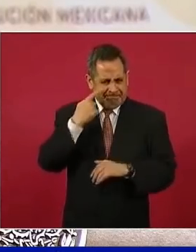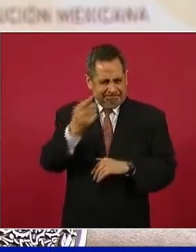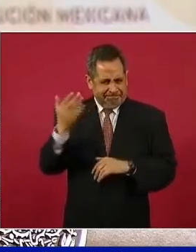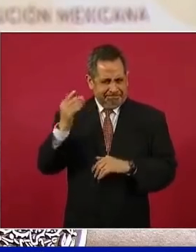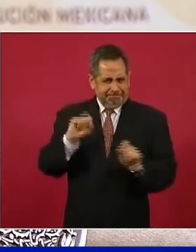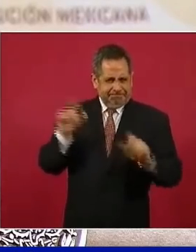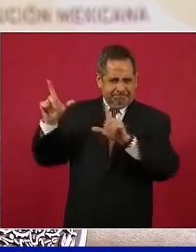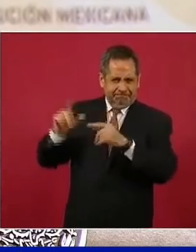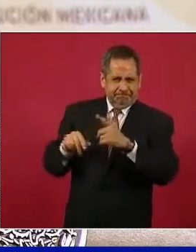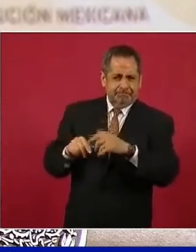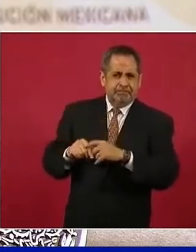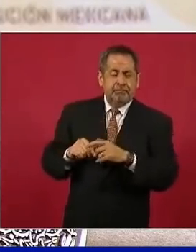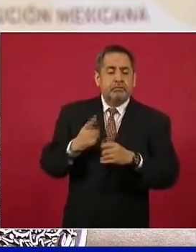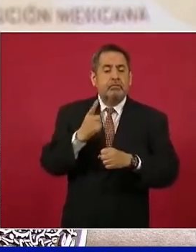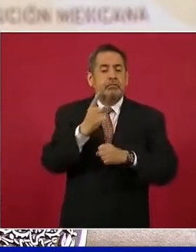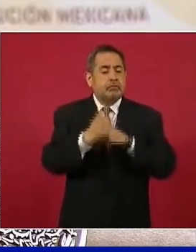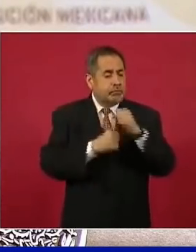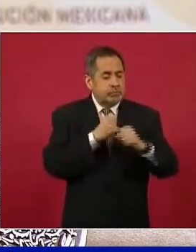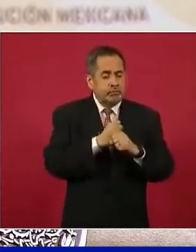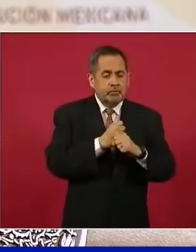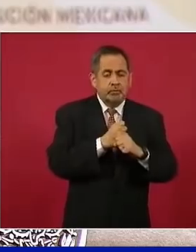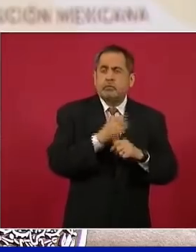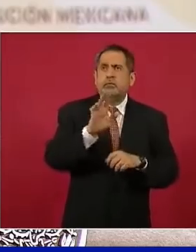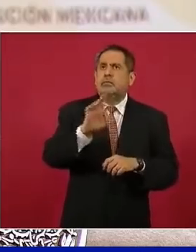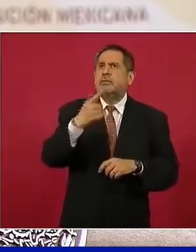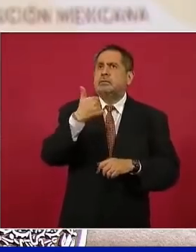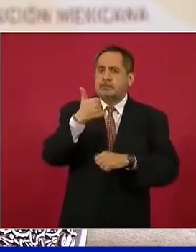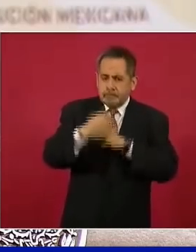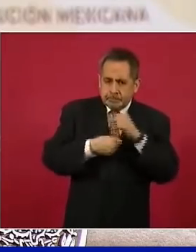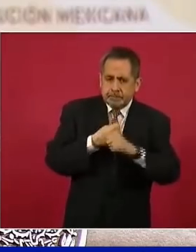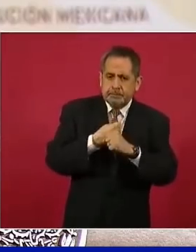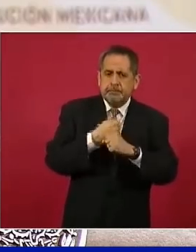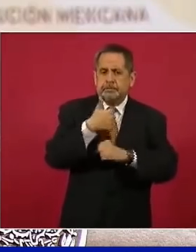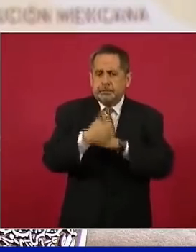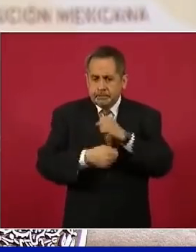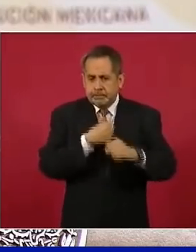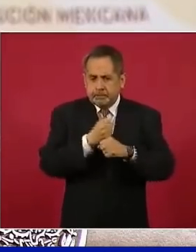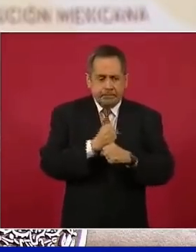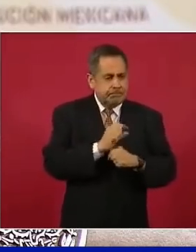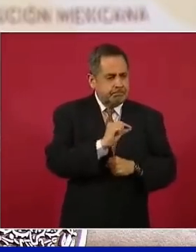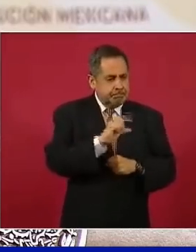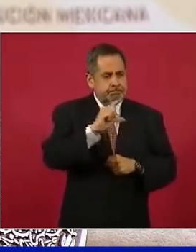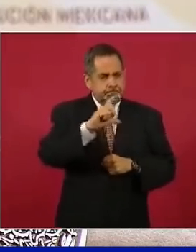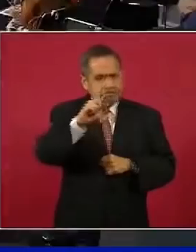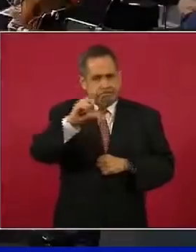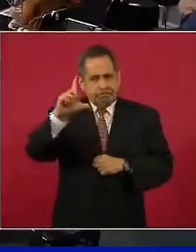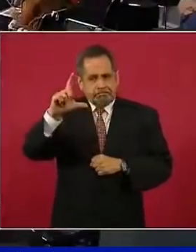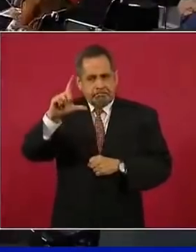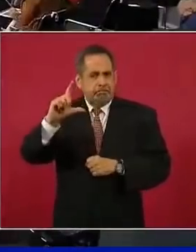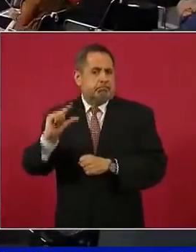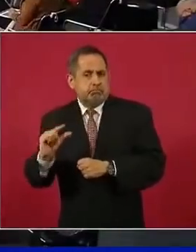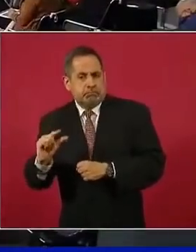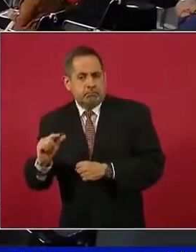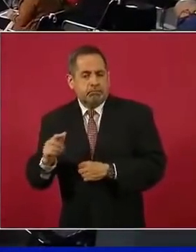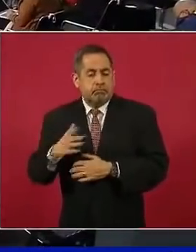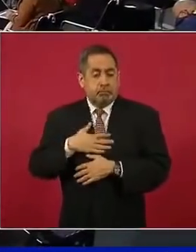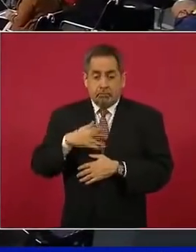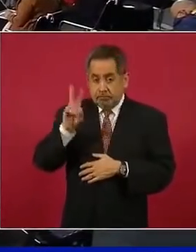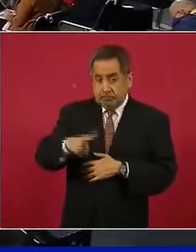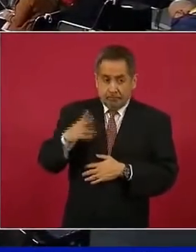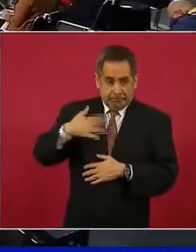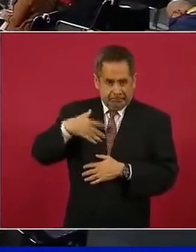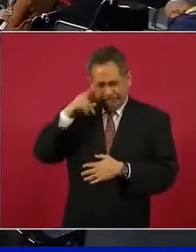que había año, sexenio tras sexenio, hay una gráfica así. ¿Cómo nos